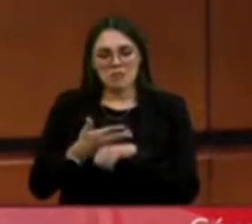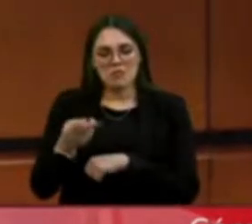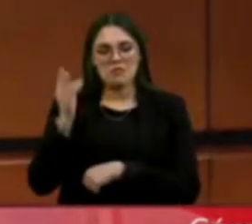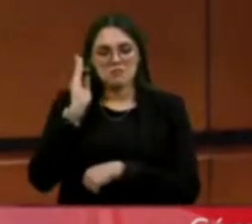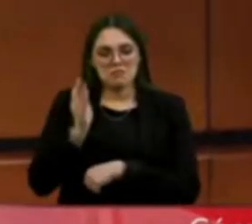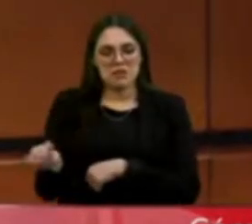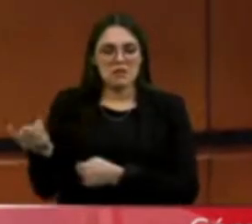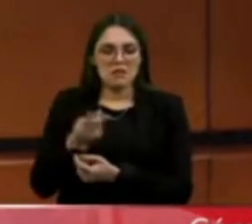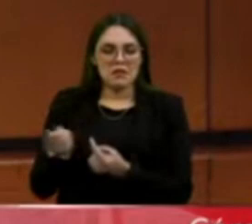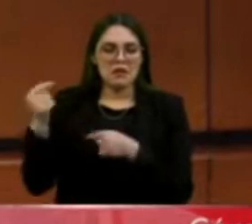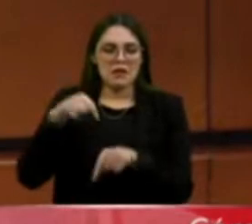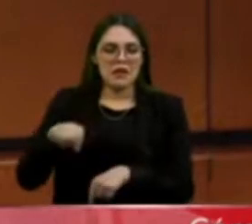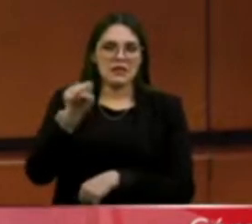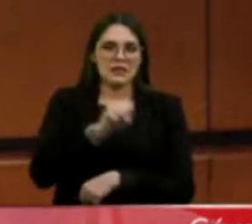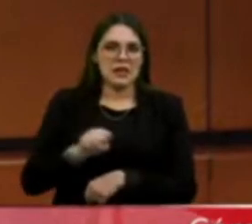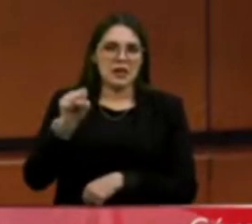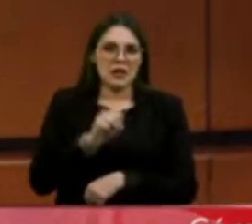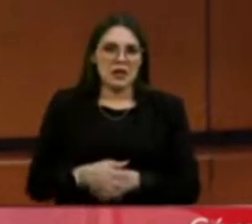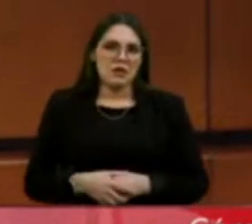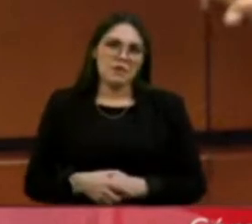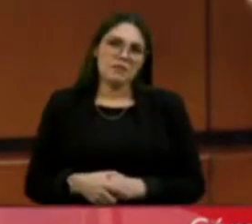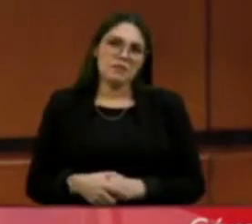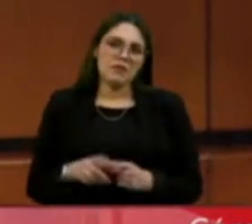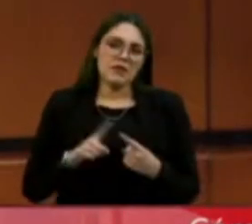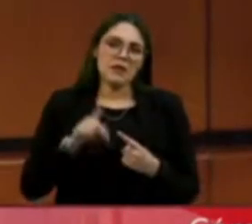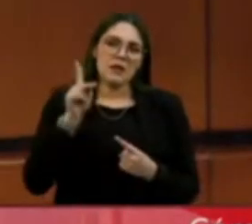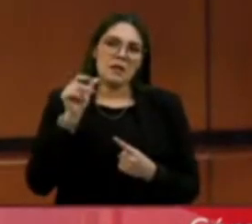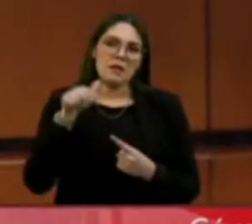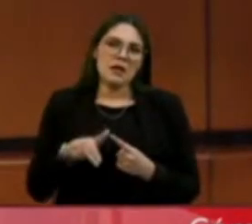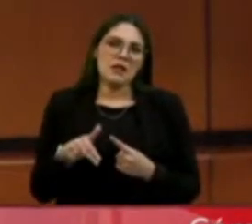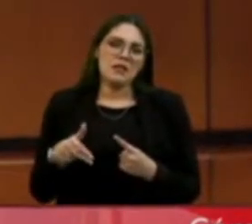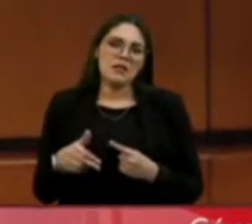de estar aquí el sábado. Pero no vino el PAN.